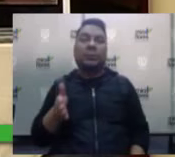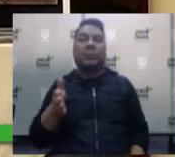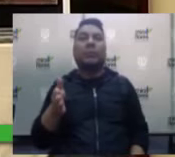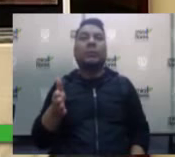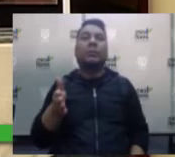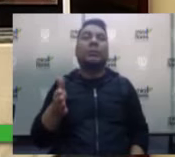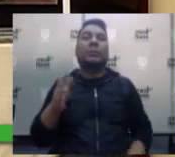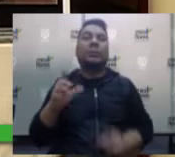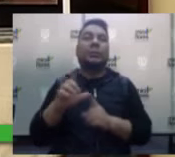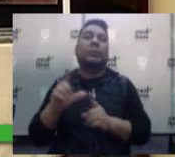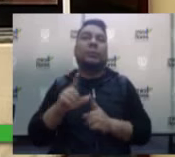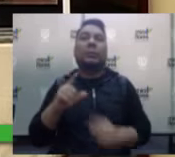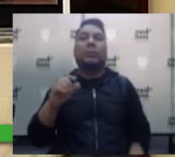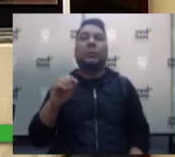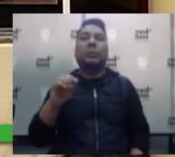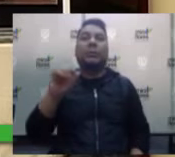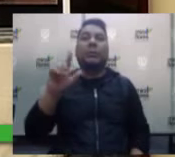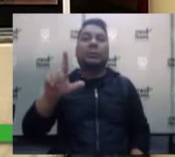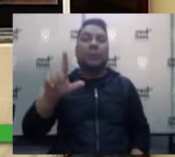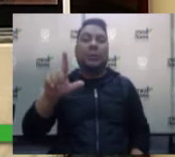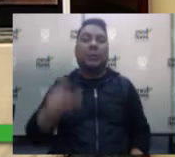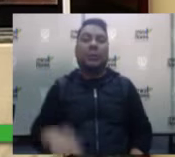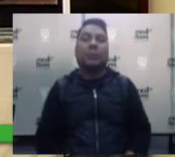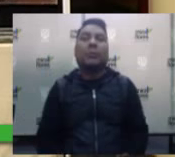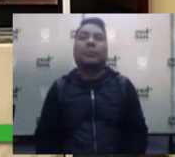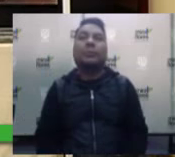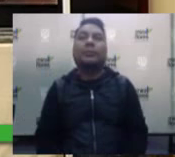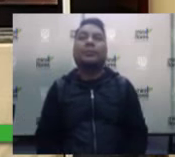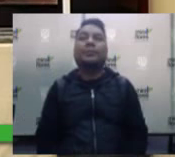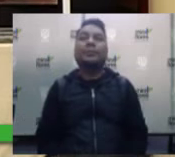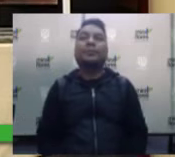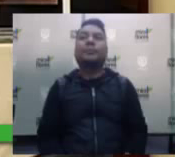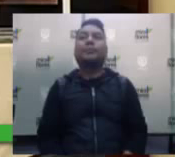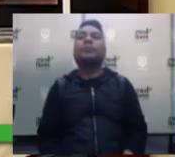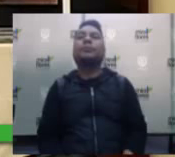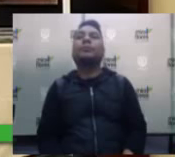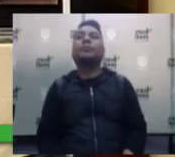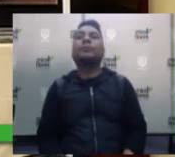Letra L. L. Perú Nación.